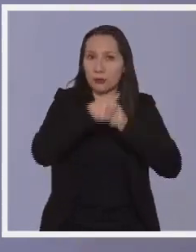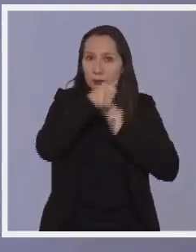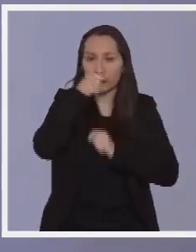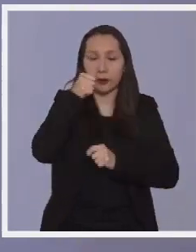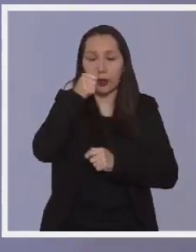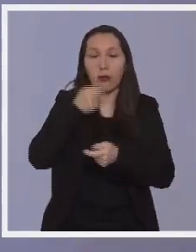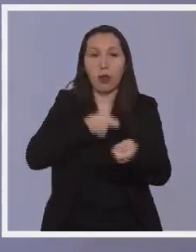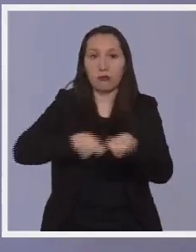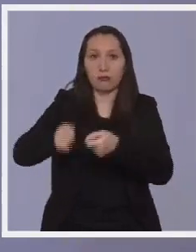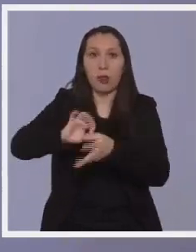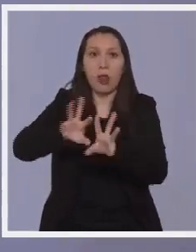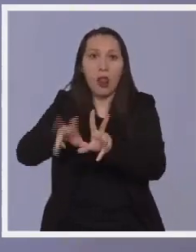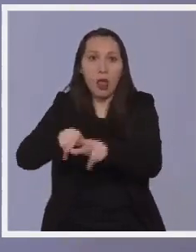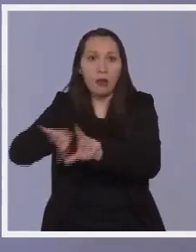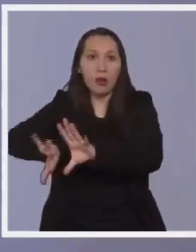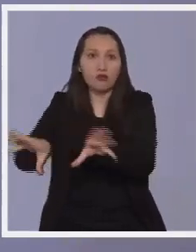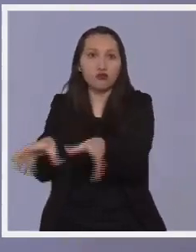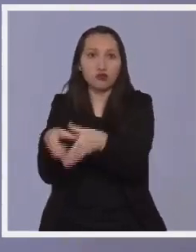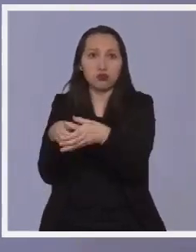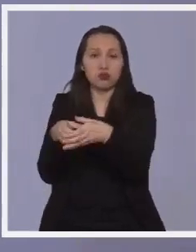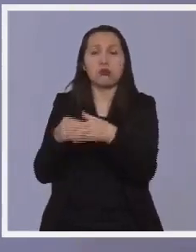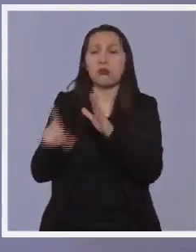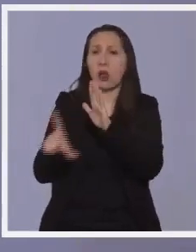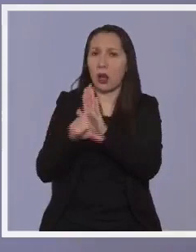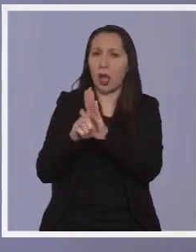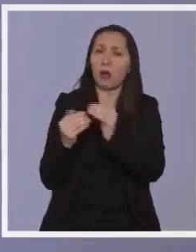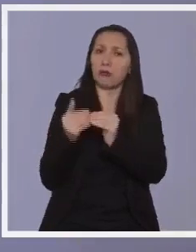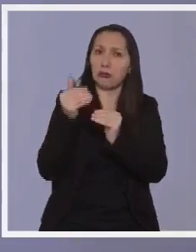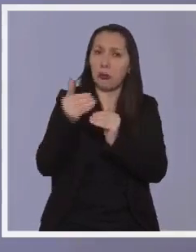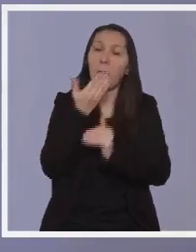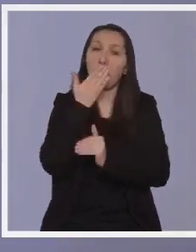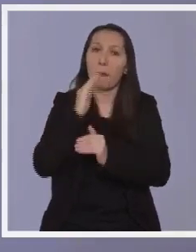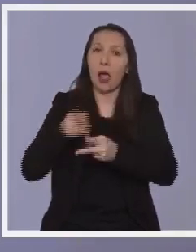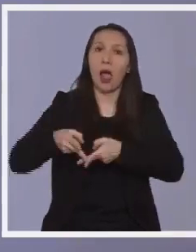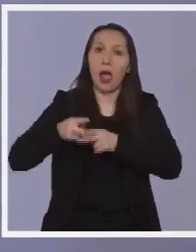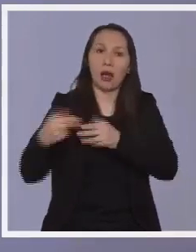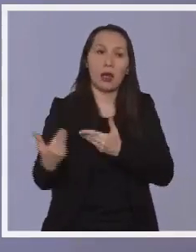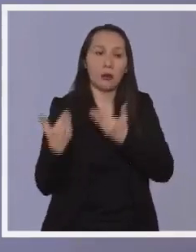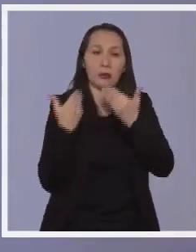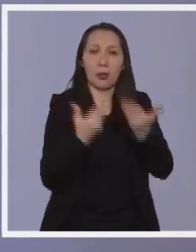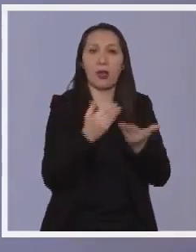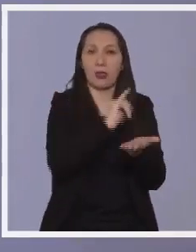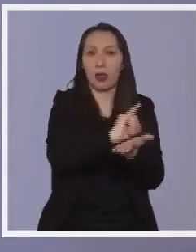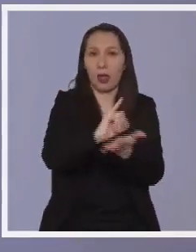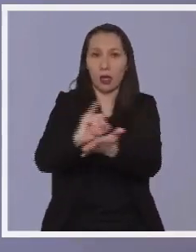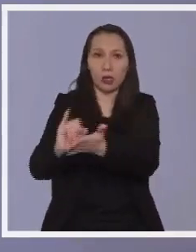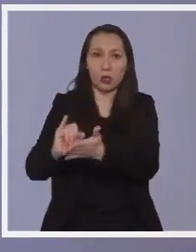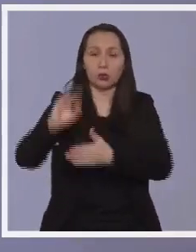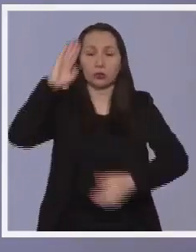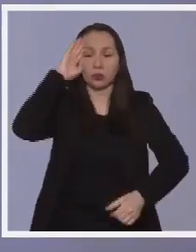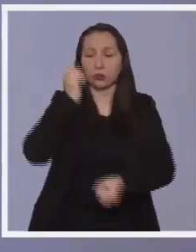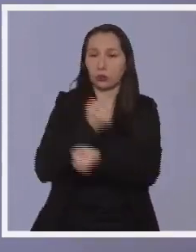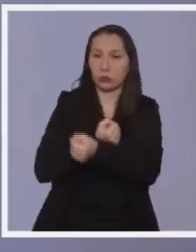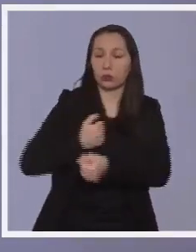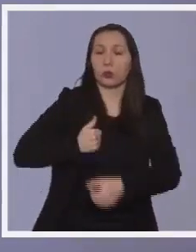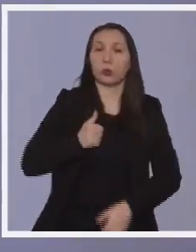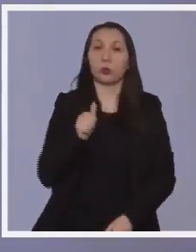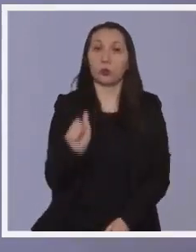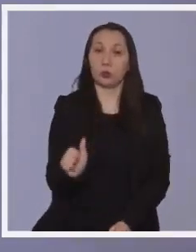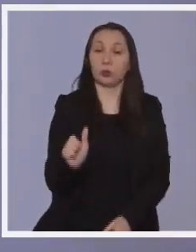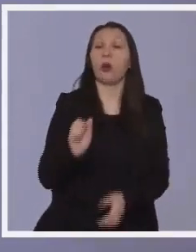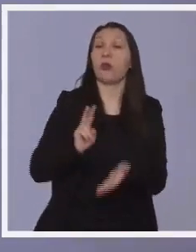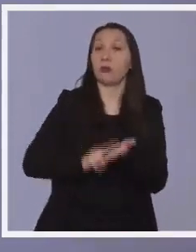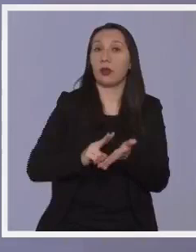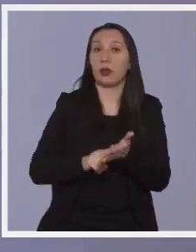crimen organizado. Legislaciones avanzadas que dan mejores herramientas a las instituciones, a las policías y en realidad